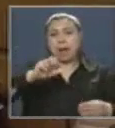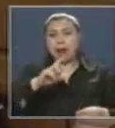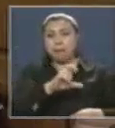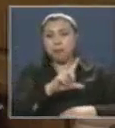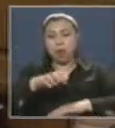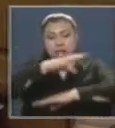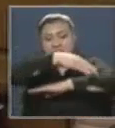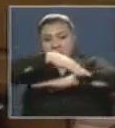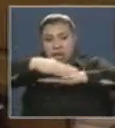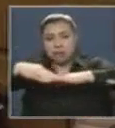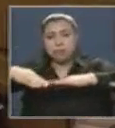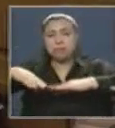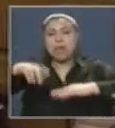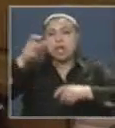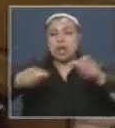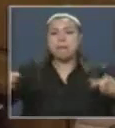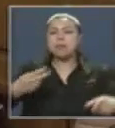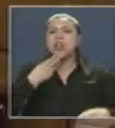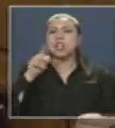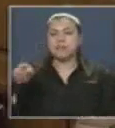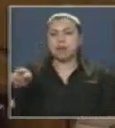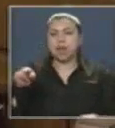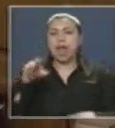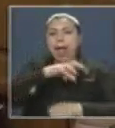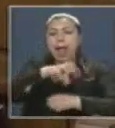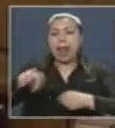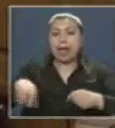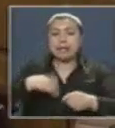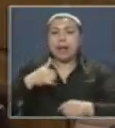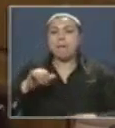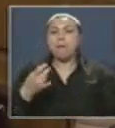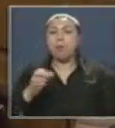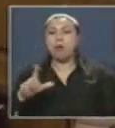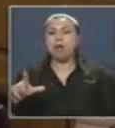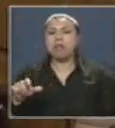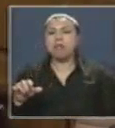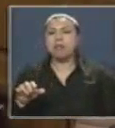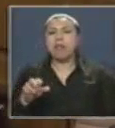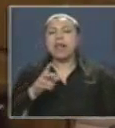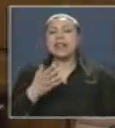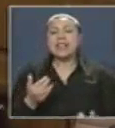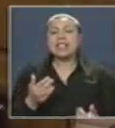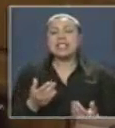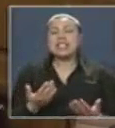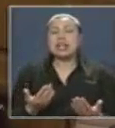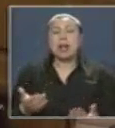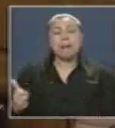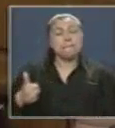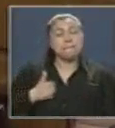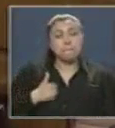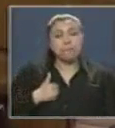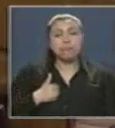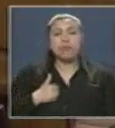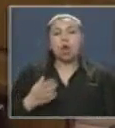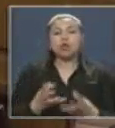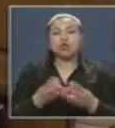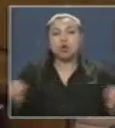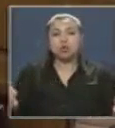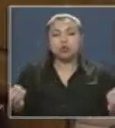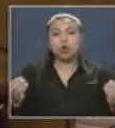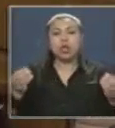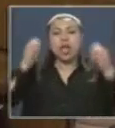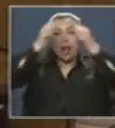y la gente de la isla Mayen necesita soluciones concretas ahora y que sean efectivas. Este gobierno le prometió a ellos soluciones a este tipo de problemas en la